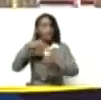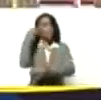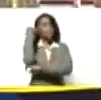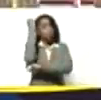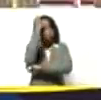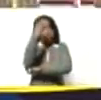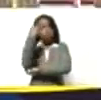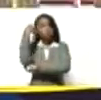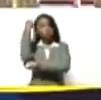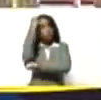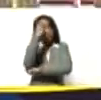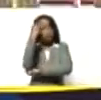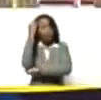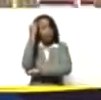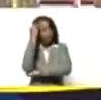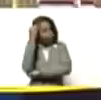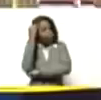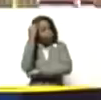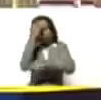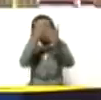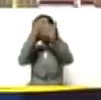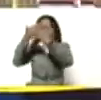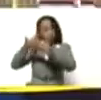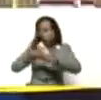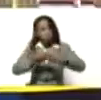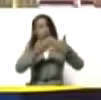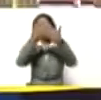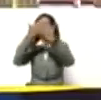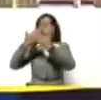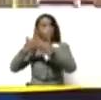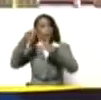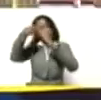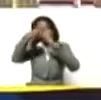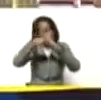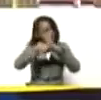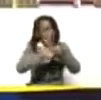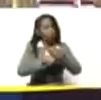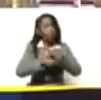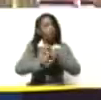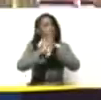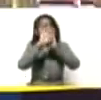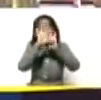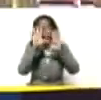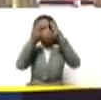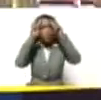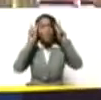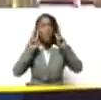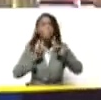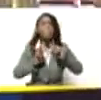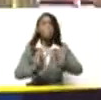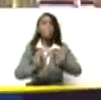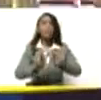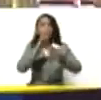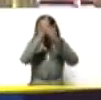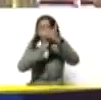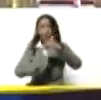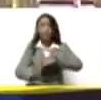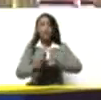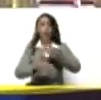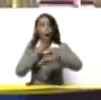cuando uno reflexiona y estudia a fondo con sinceridad lo que ha hecho